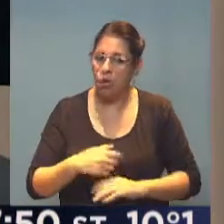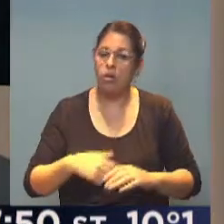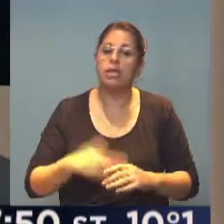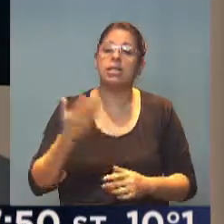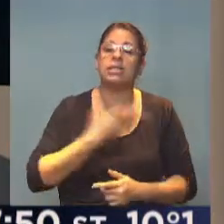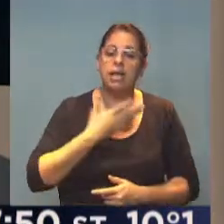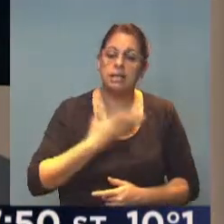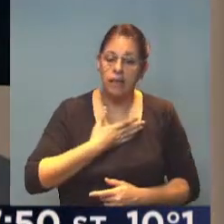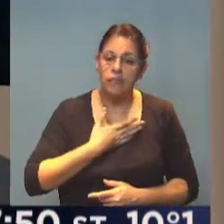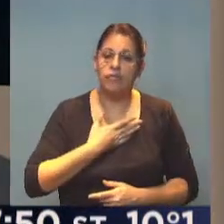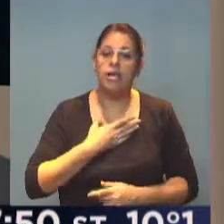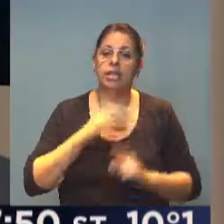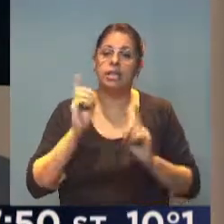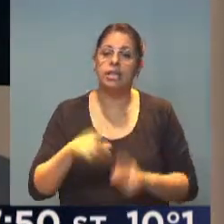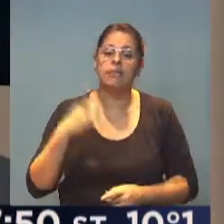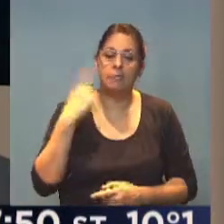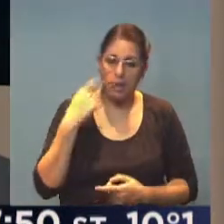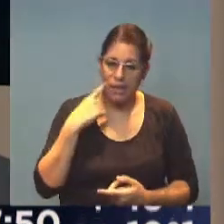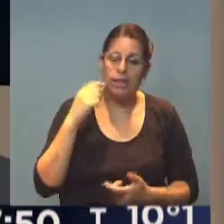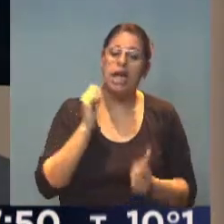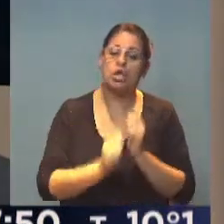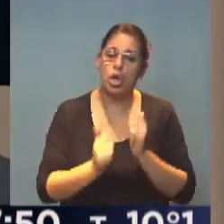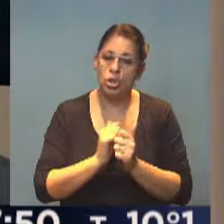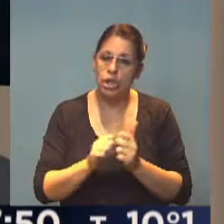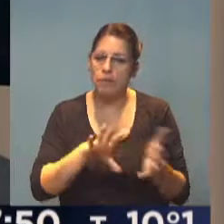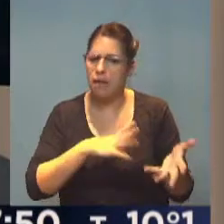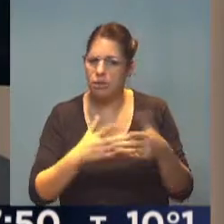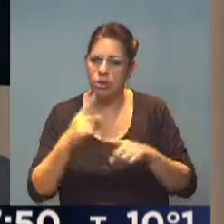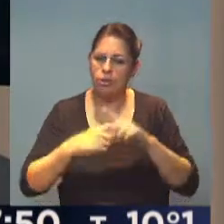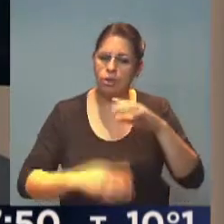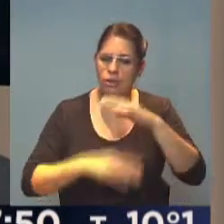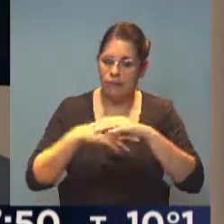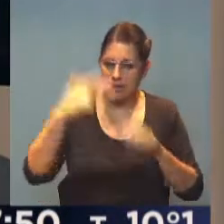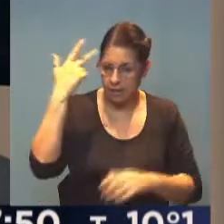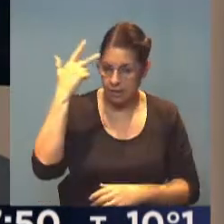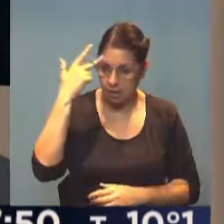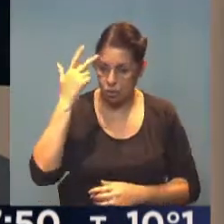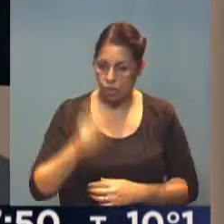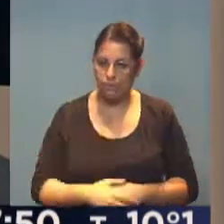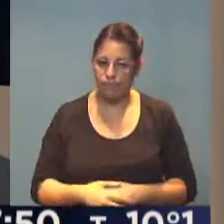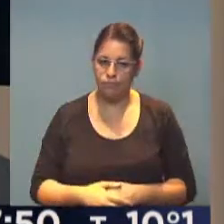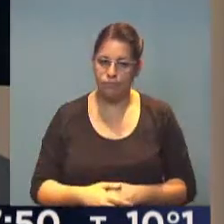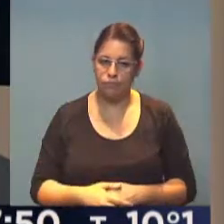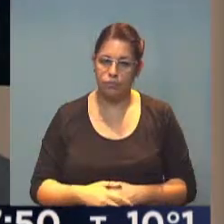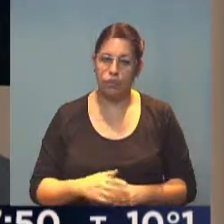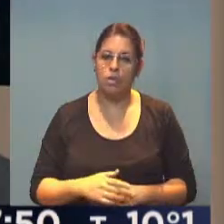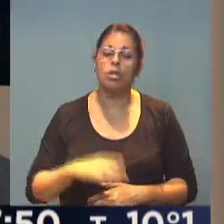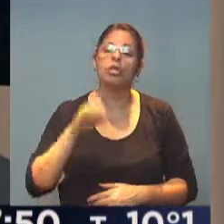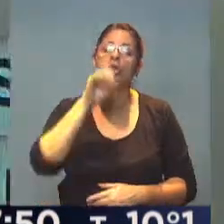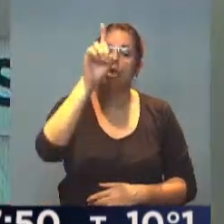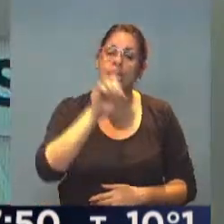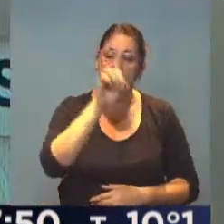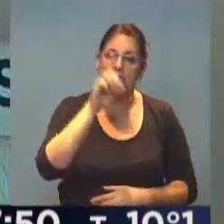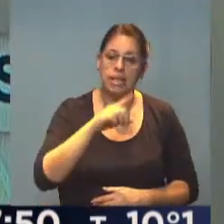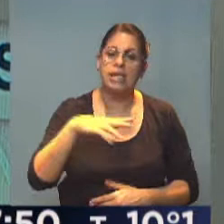Fe y también para la ciudad de Paraná, en Rosario, aproximadamente 18 grados. Y nos vamos moviendo al noroeste, aquí